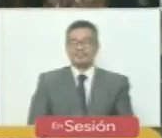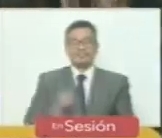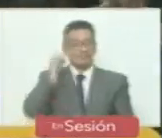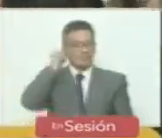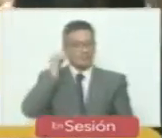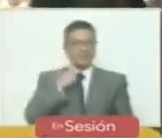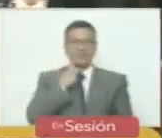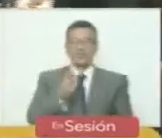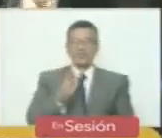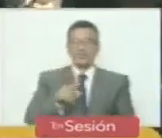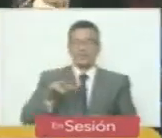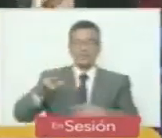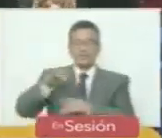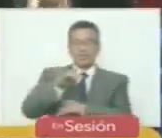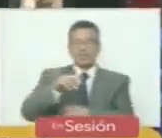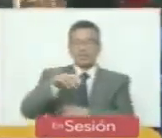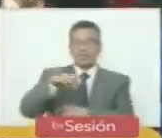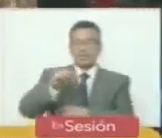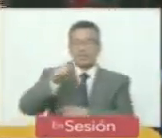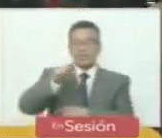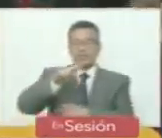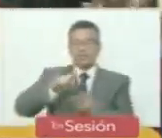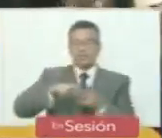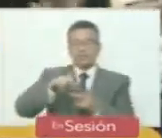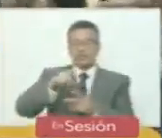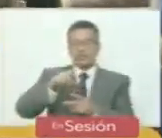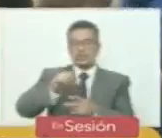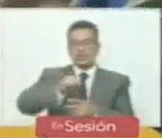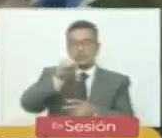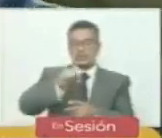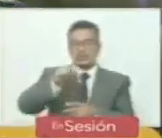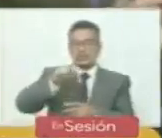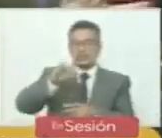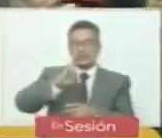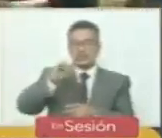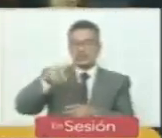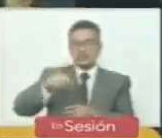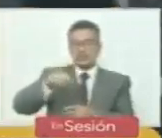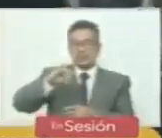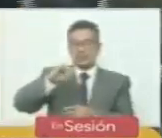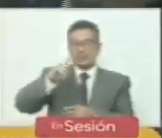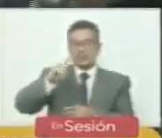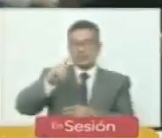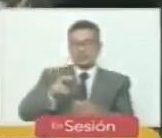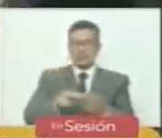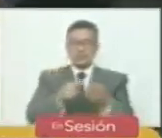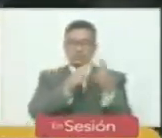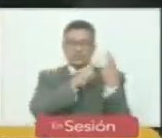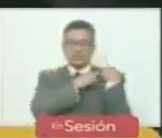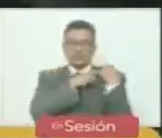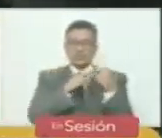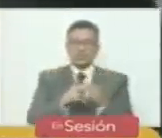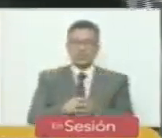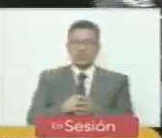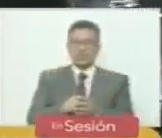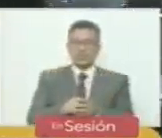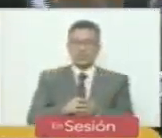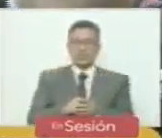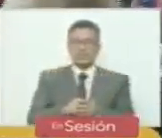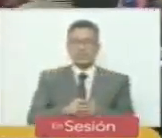vocera de la aerolínea Emtrasur, Yonaica Karina Ojeda, en representación de esta